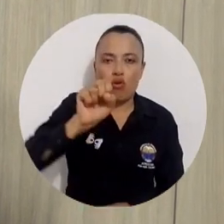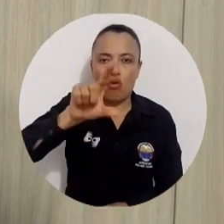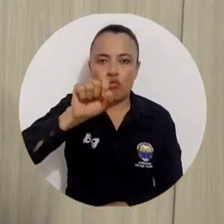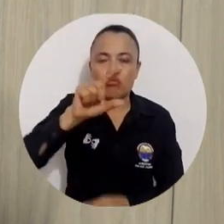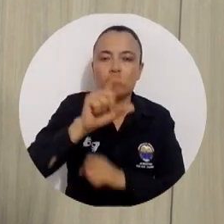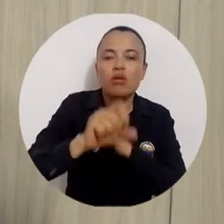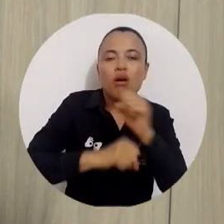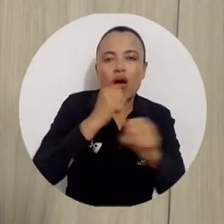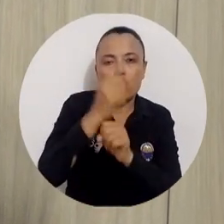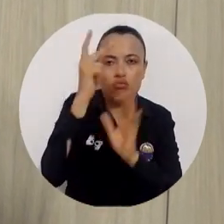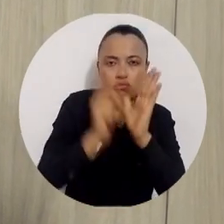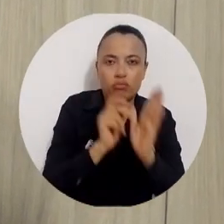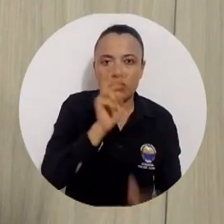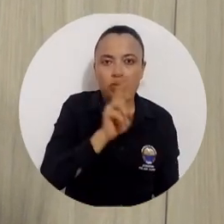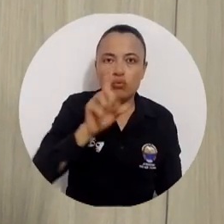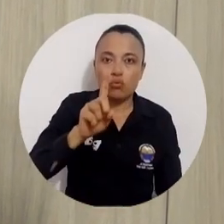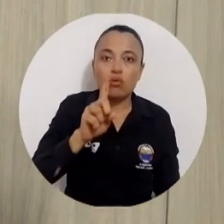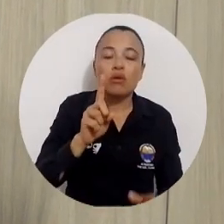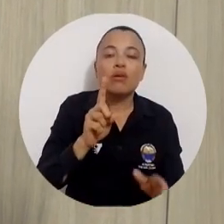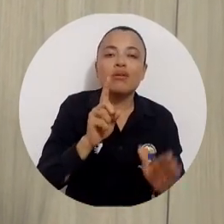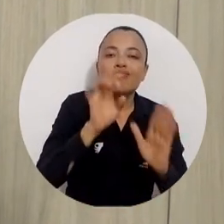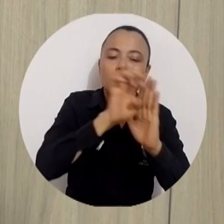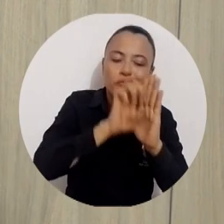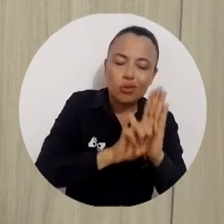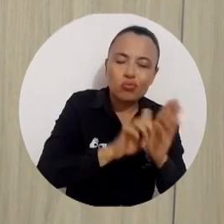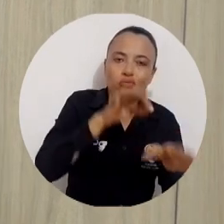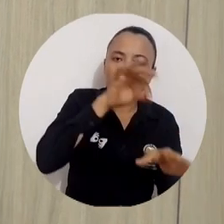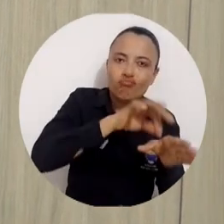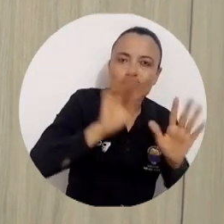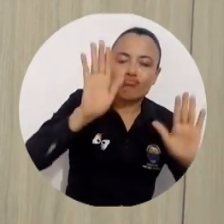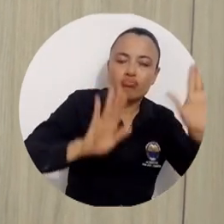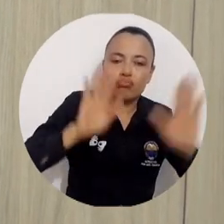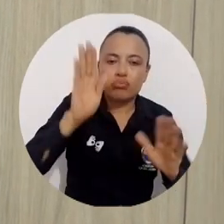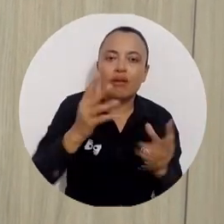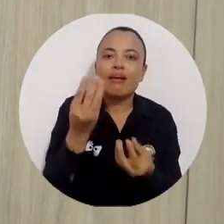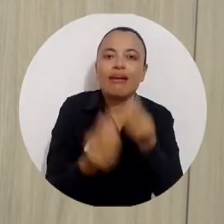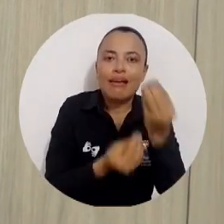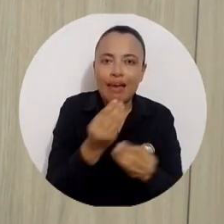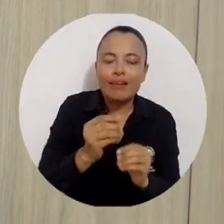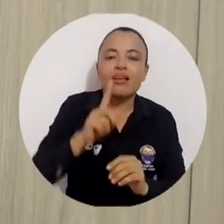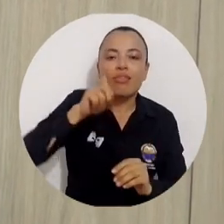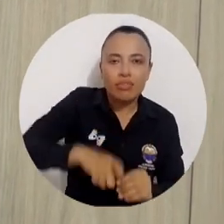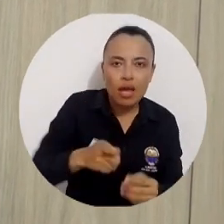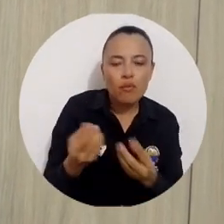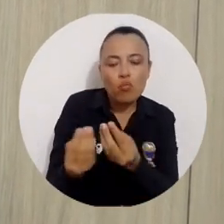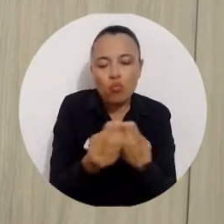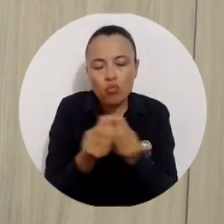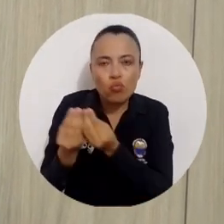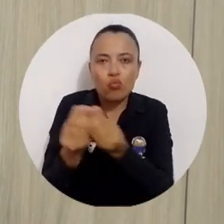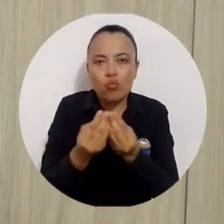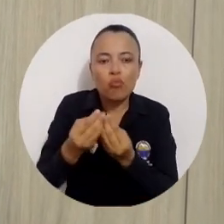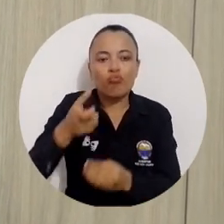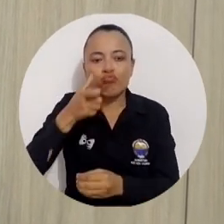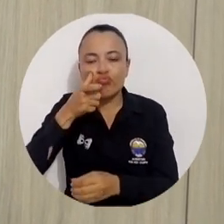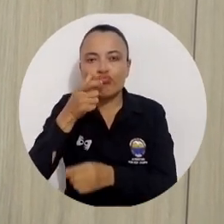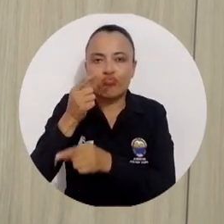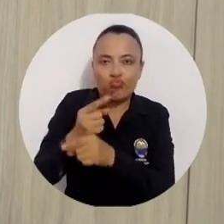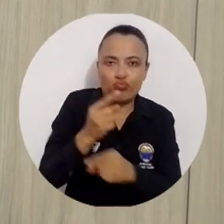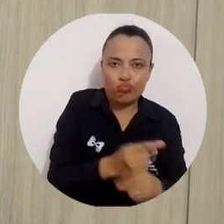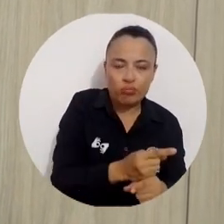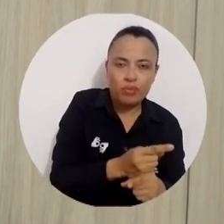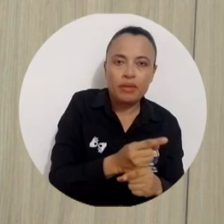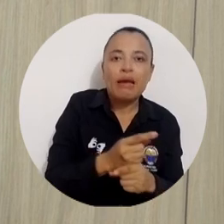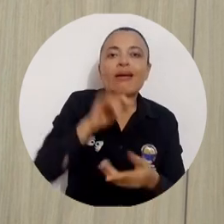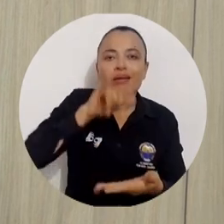del 2021, el Estatuto Electoral se convoca a la conformación del Comité de Garantías. Por esta